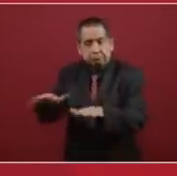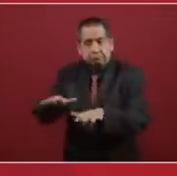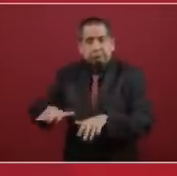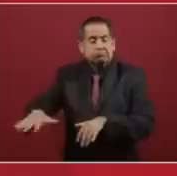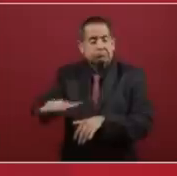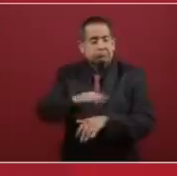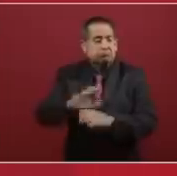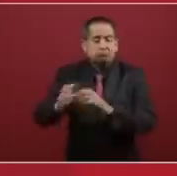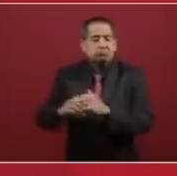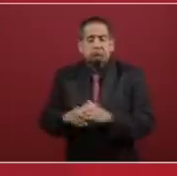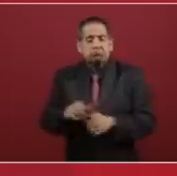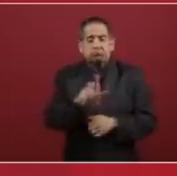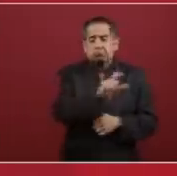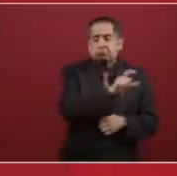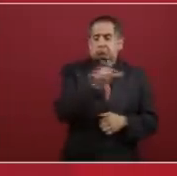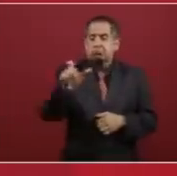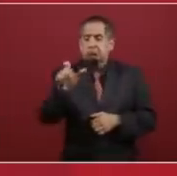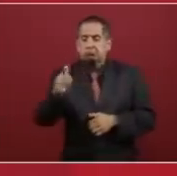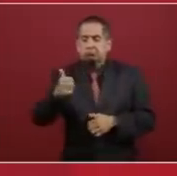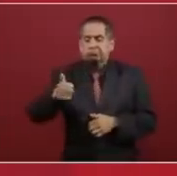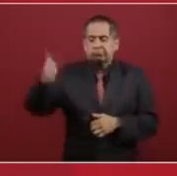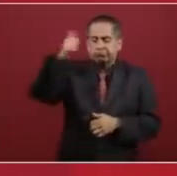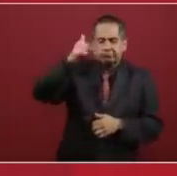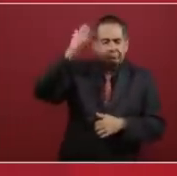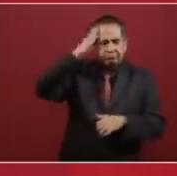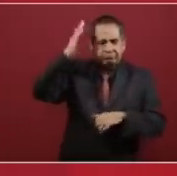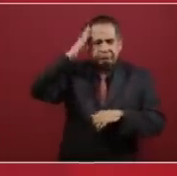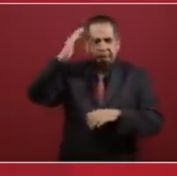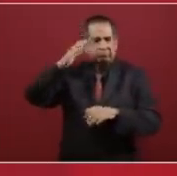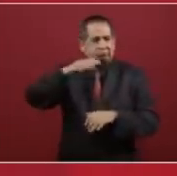arriba. Ahora,